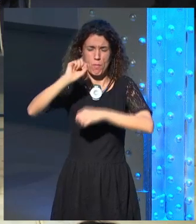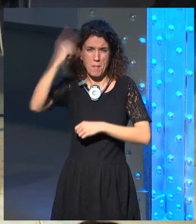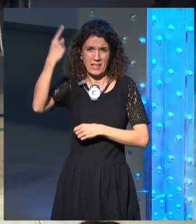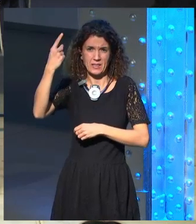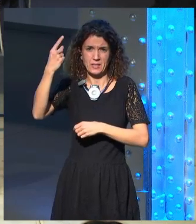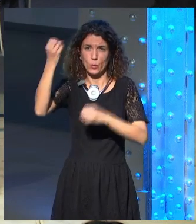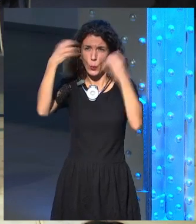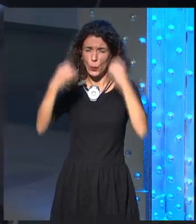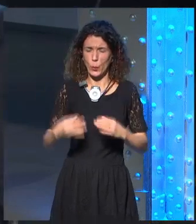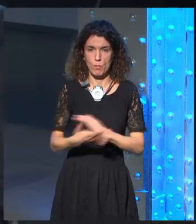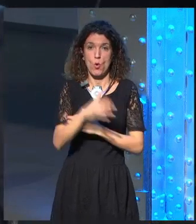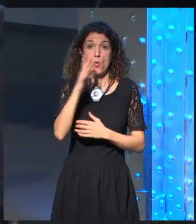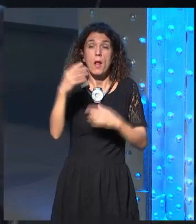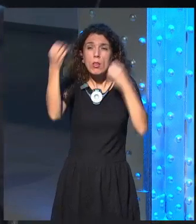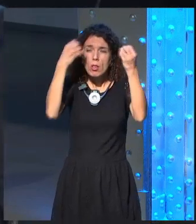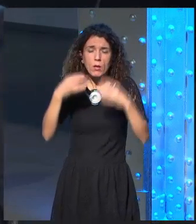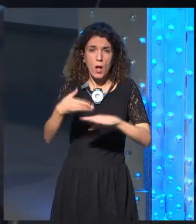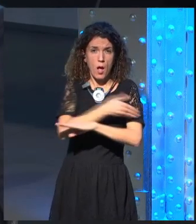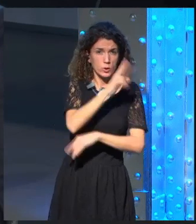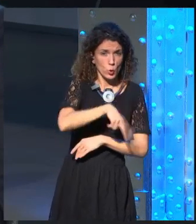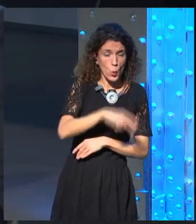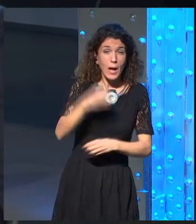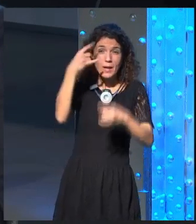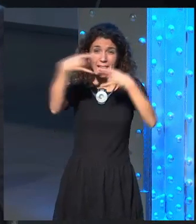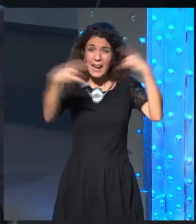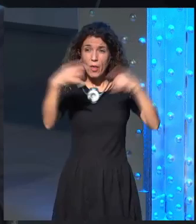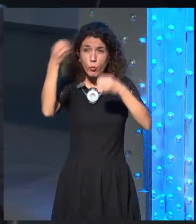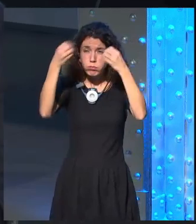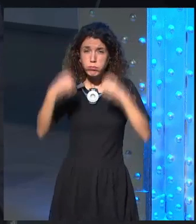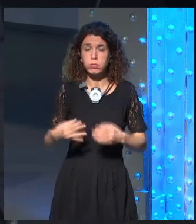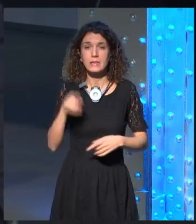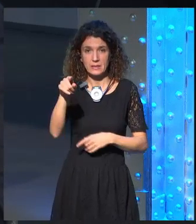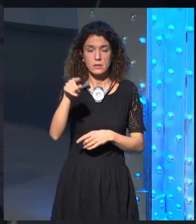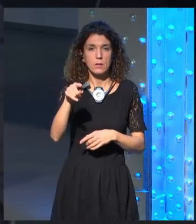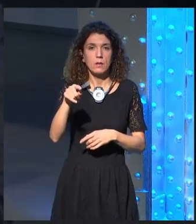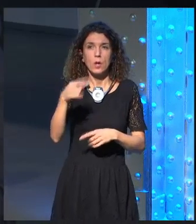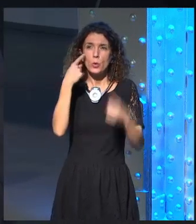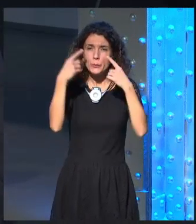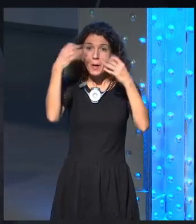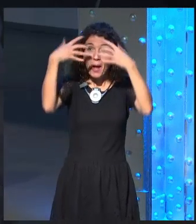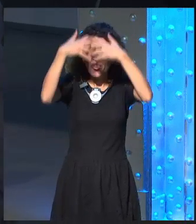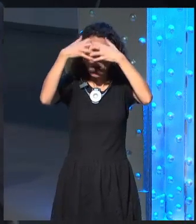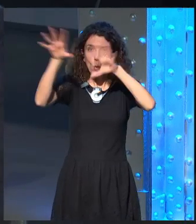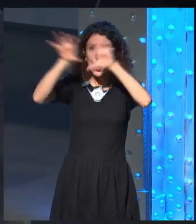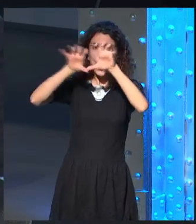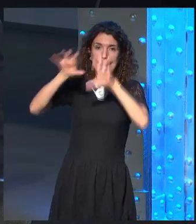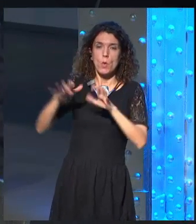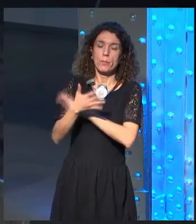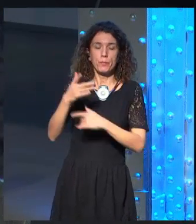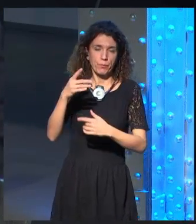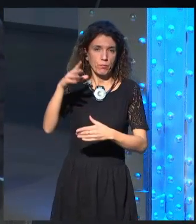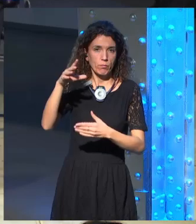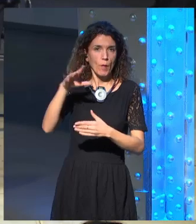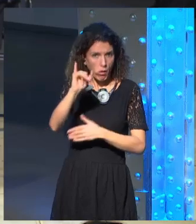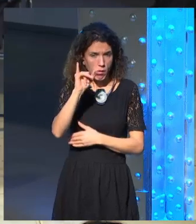porque nunca habías visto estos destellos de luz. Entonces esta radiación cósmica, digamos, llega a mi ojo y también llega al cerebro, con lo cual es algo que hay que tener en